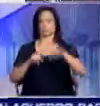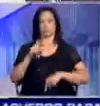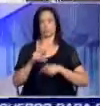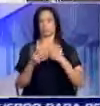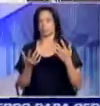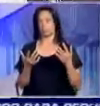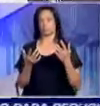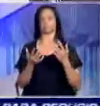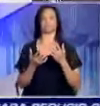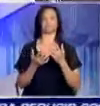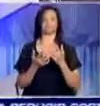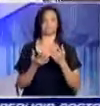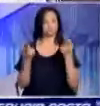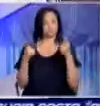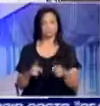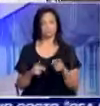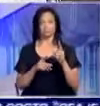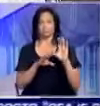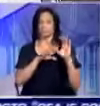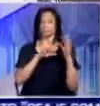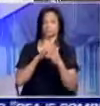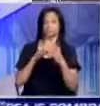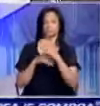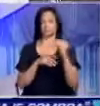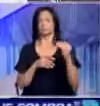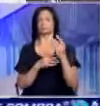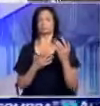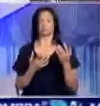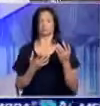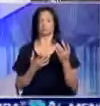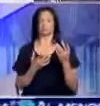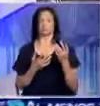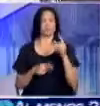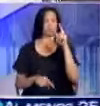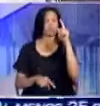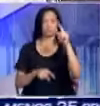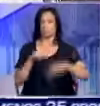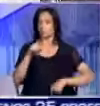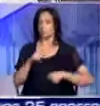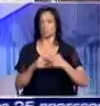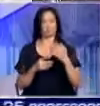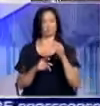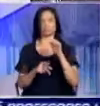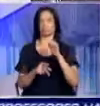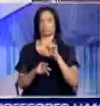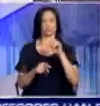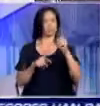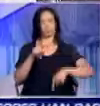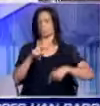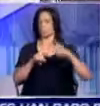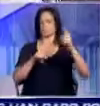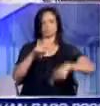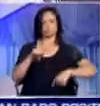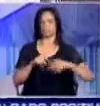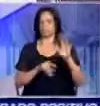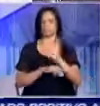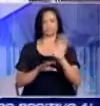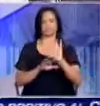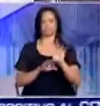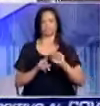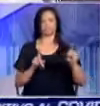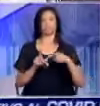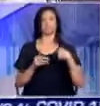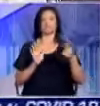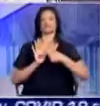puede vivimos en el Caribe no se puede con eso entonces